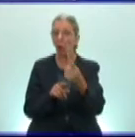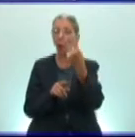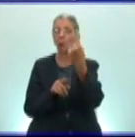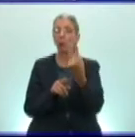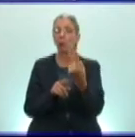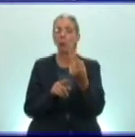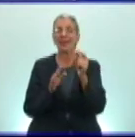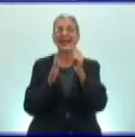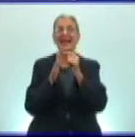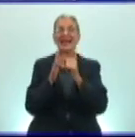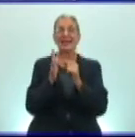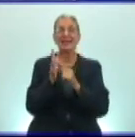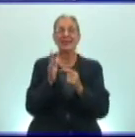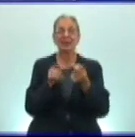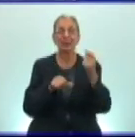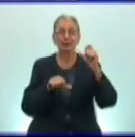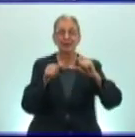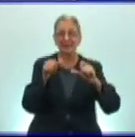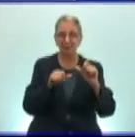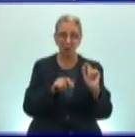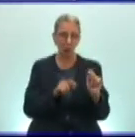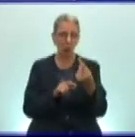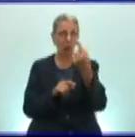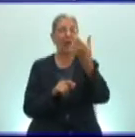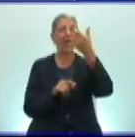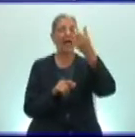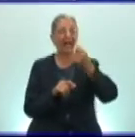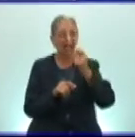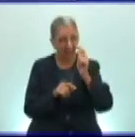y a un átomo de dicho elemento químico.